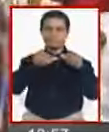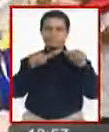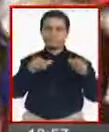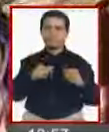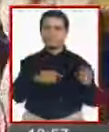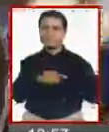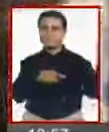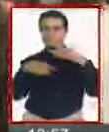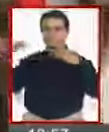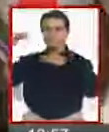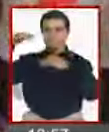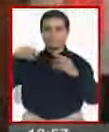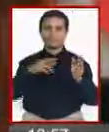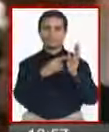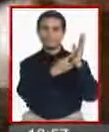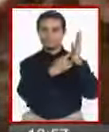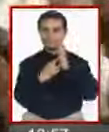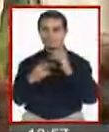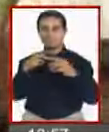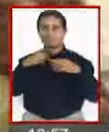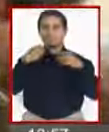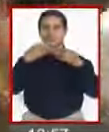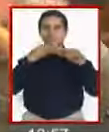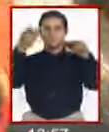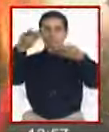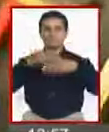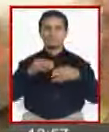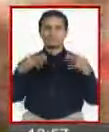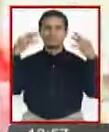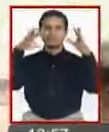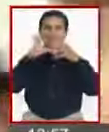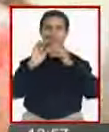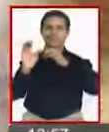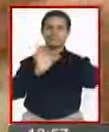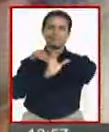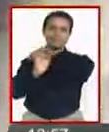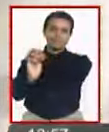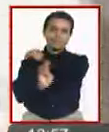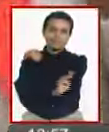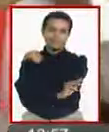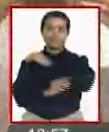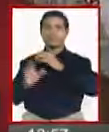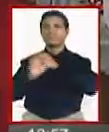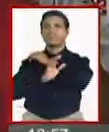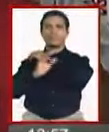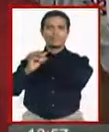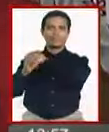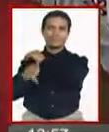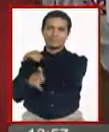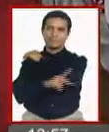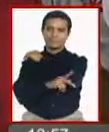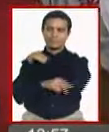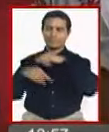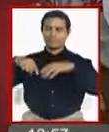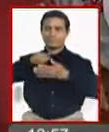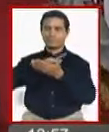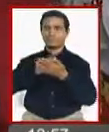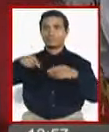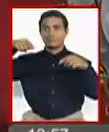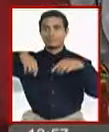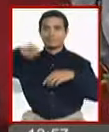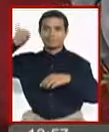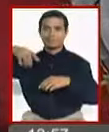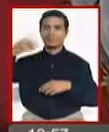residentes chapacos en Santa Cruz hicieron la invitación para la fiesta de compadres y comadres que se realizará en las siguientes semanas. Este